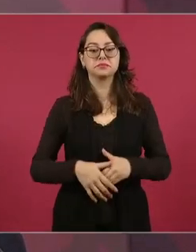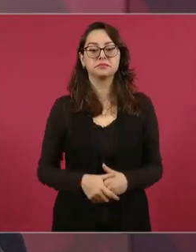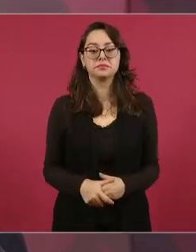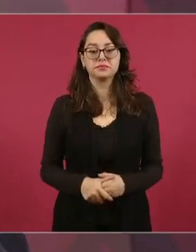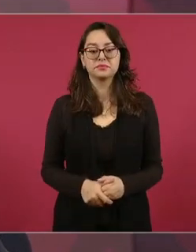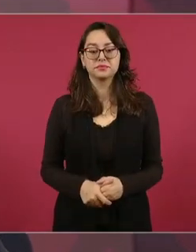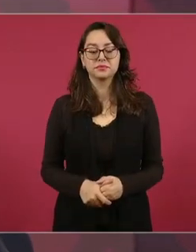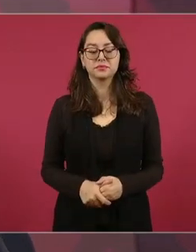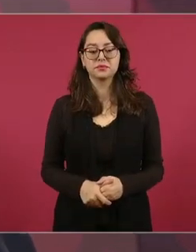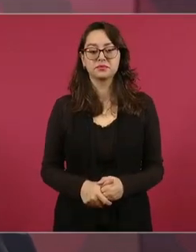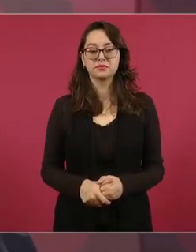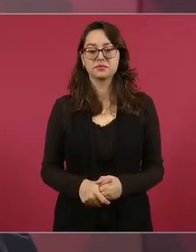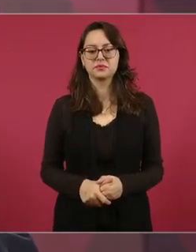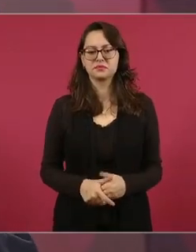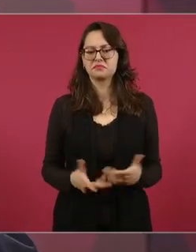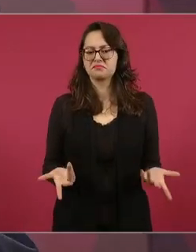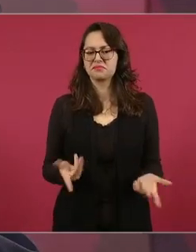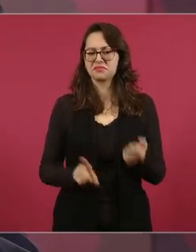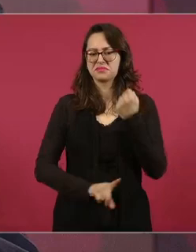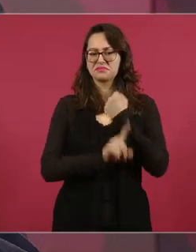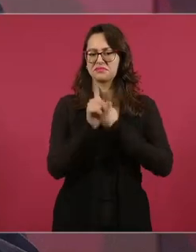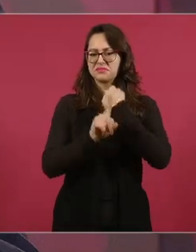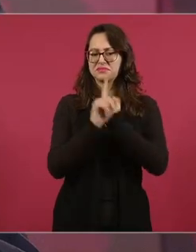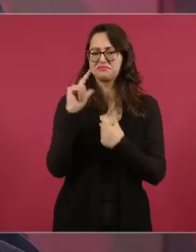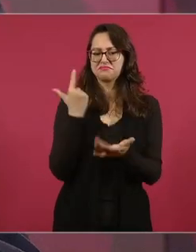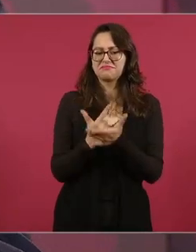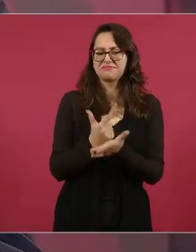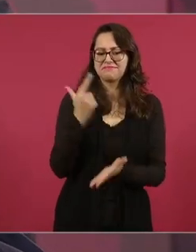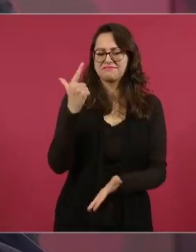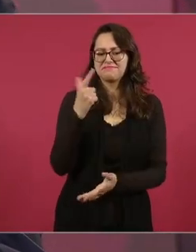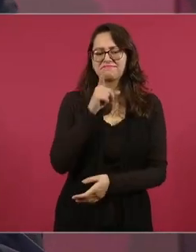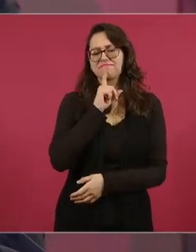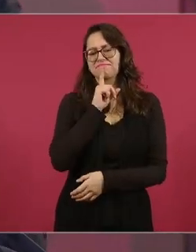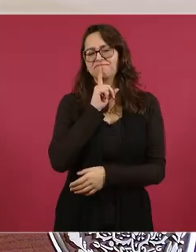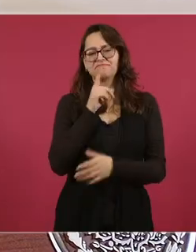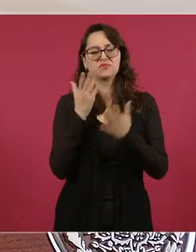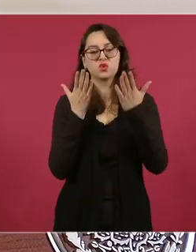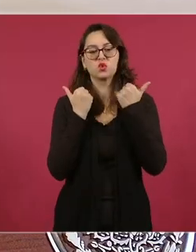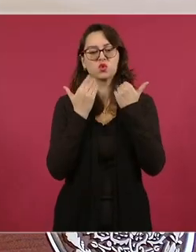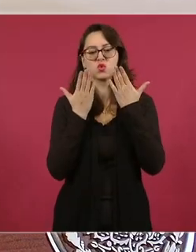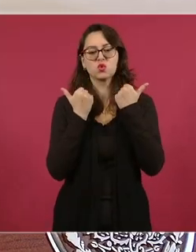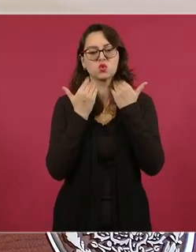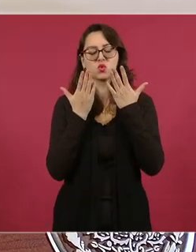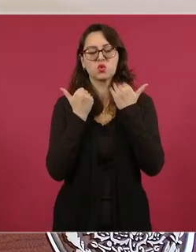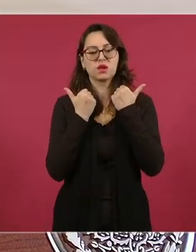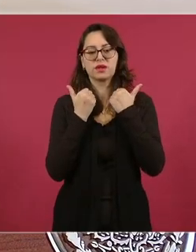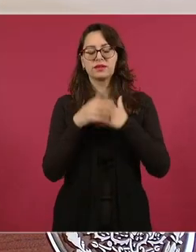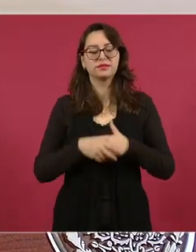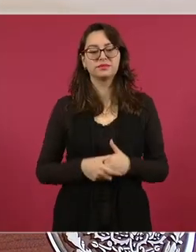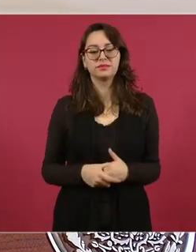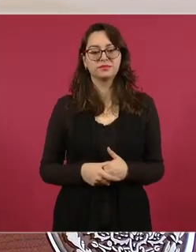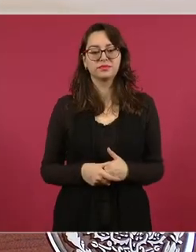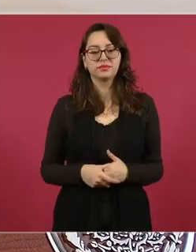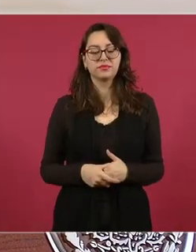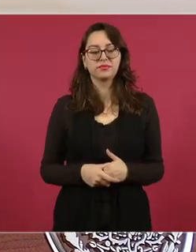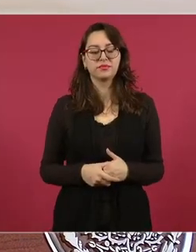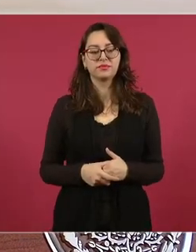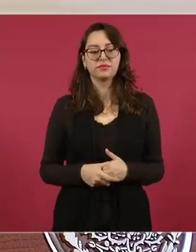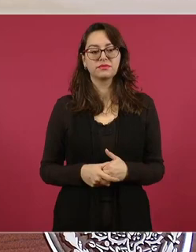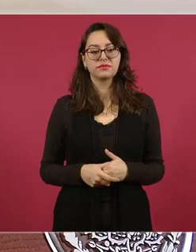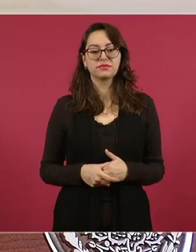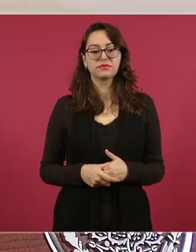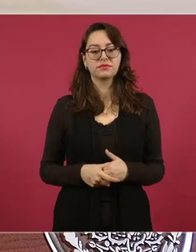No hay realmente problema con el presidente Trump, solo tuvimos